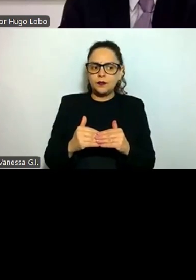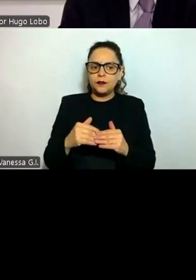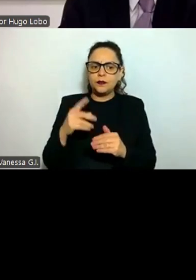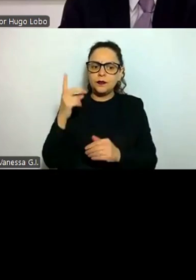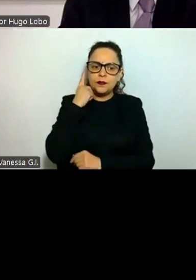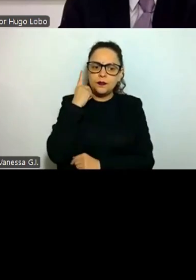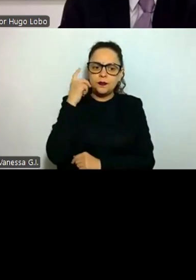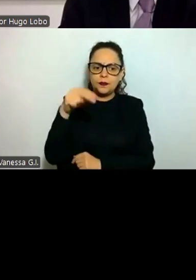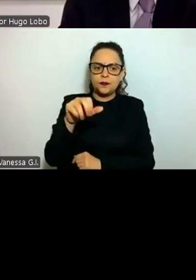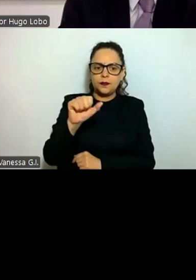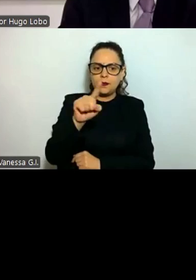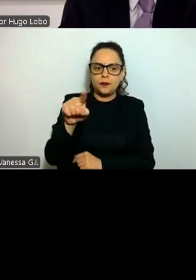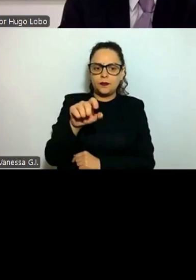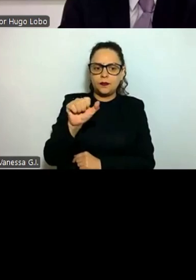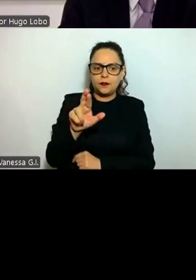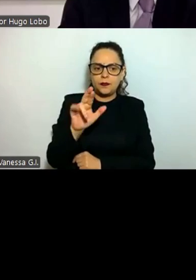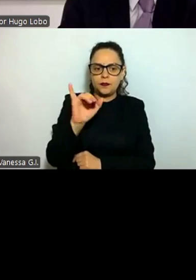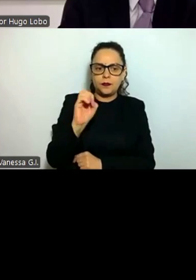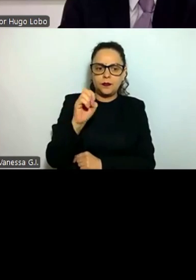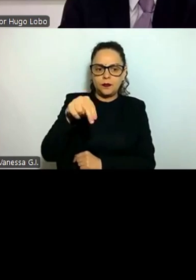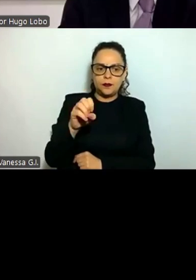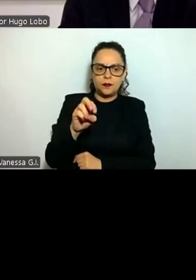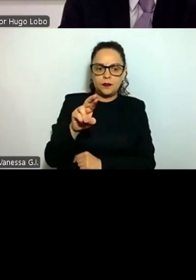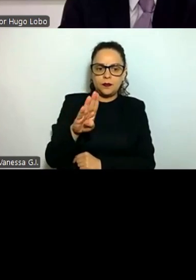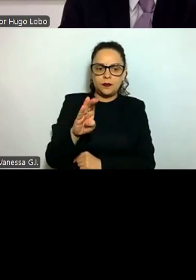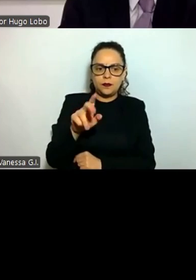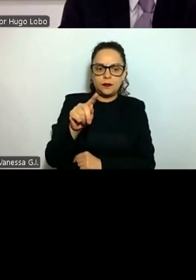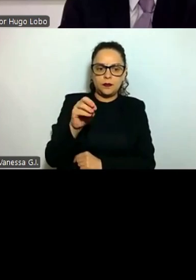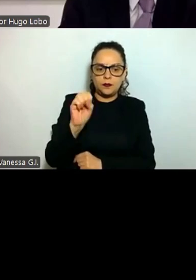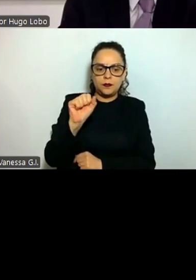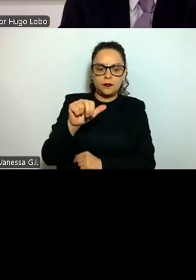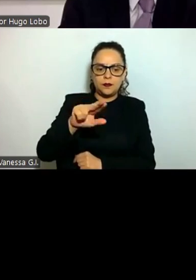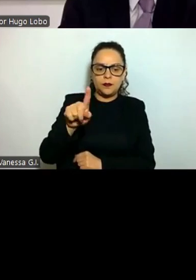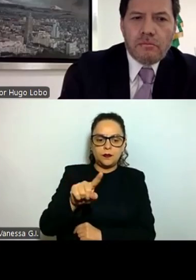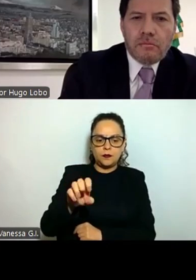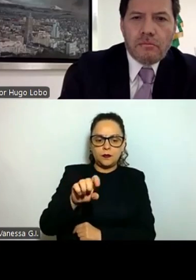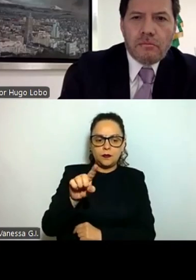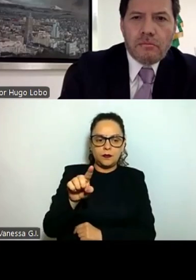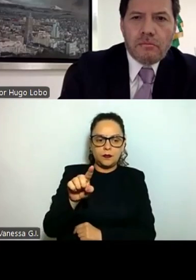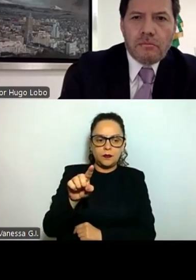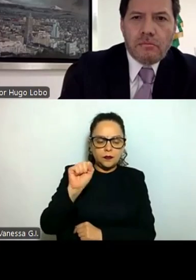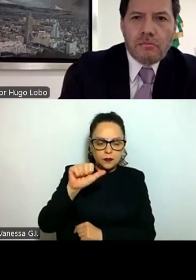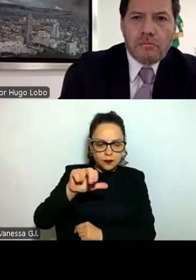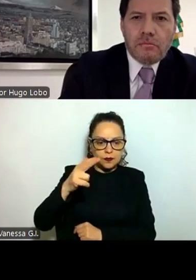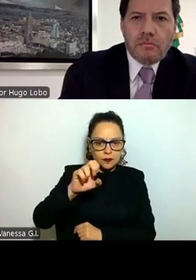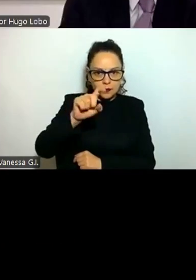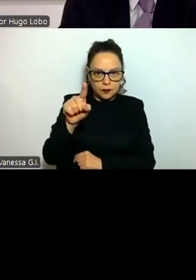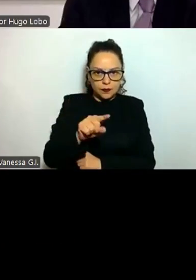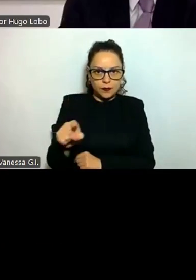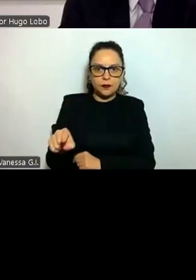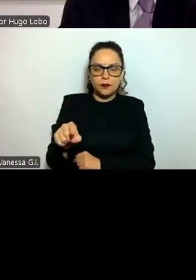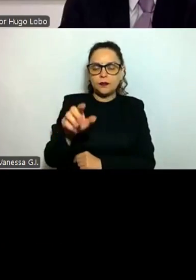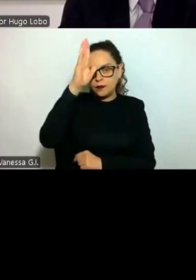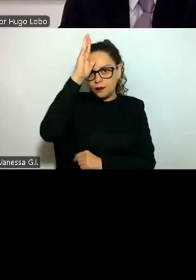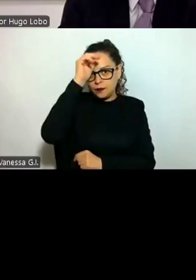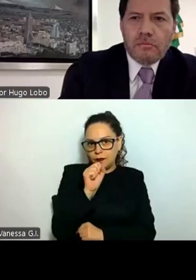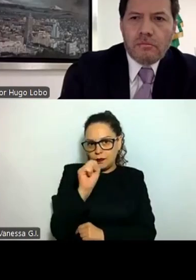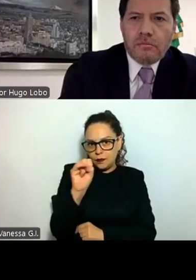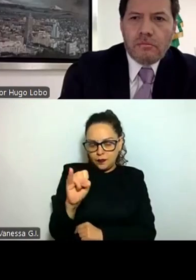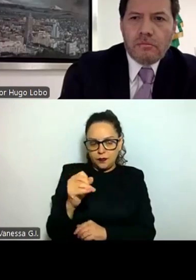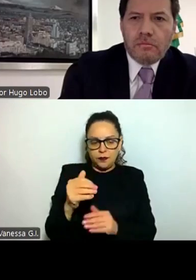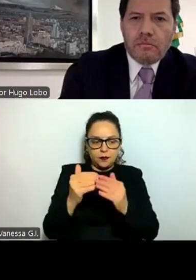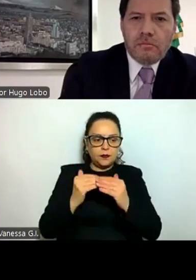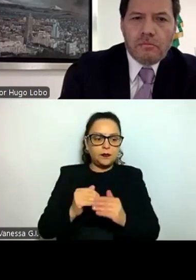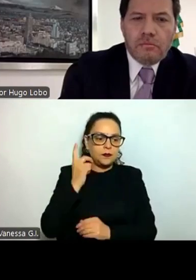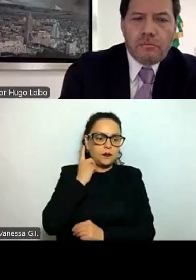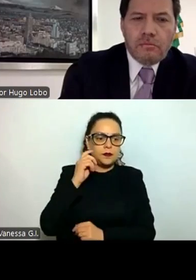Diputado Nazario Norberto Sánchez. Nazario Norberto, a favor. Gracias, diputado. Diputada